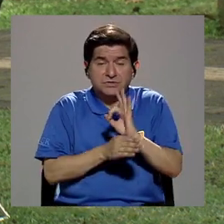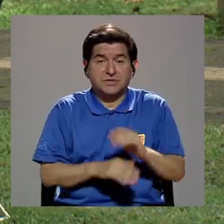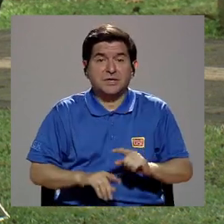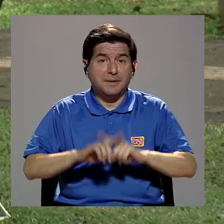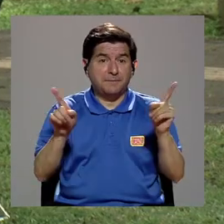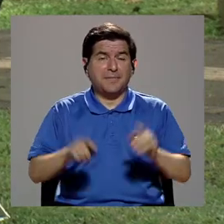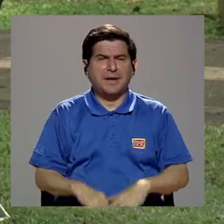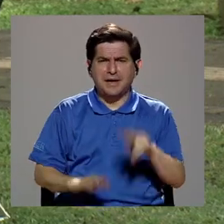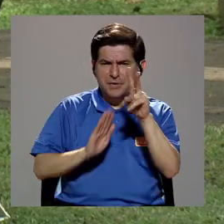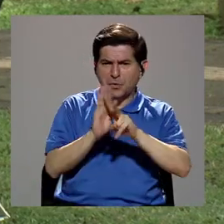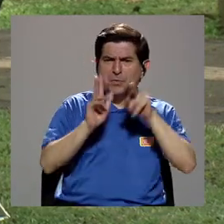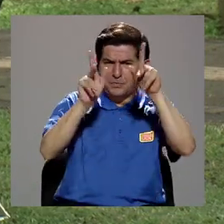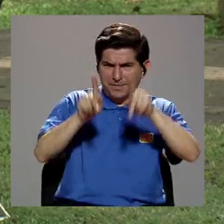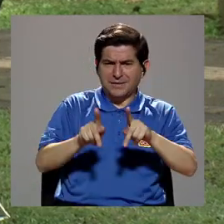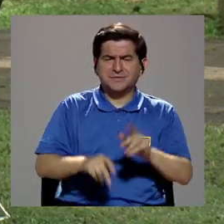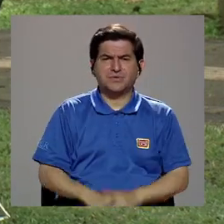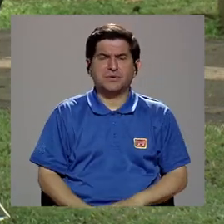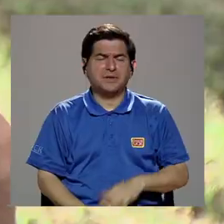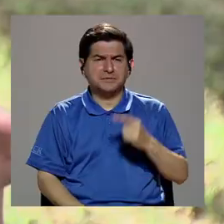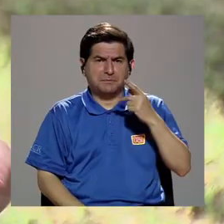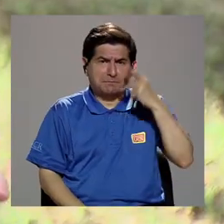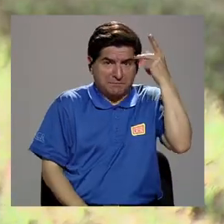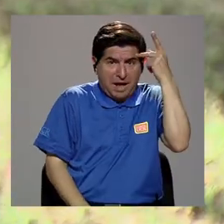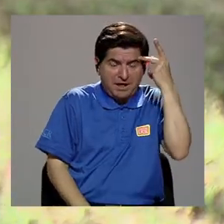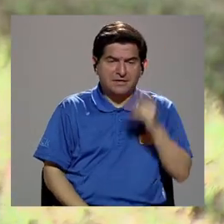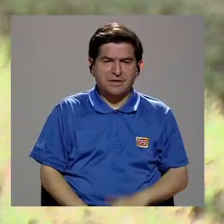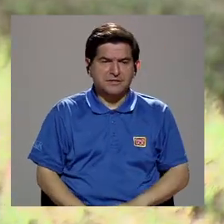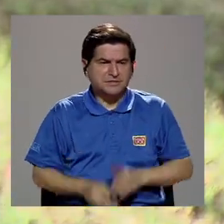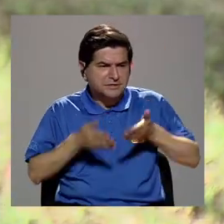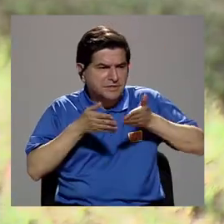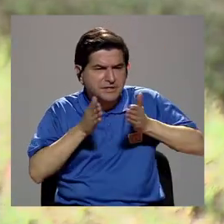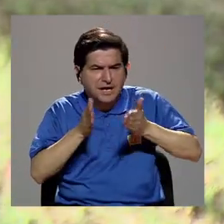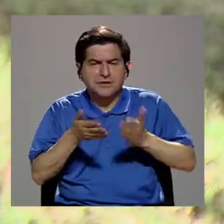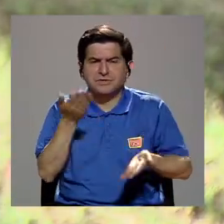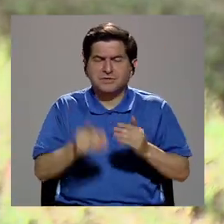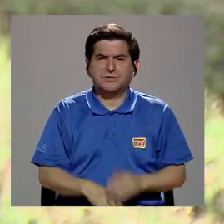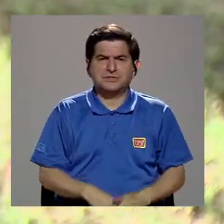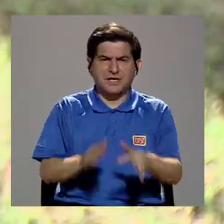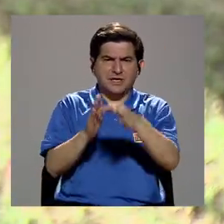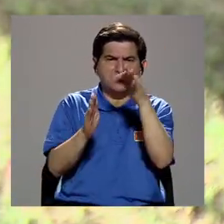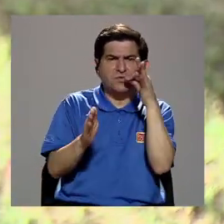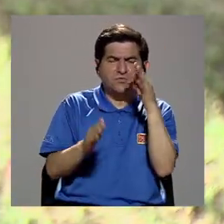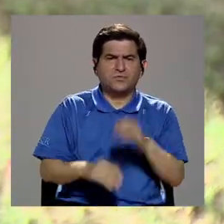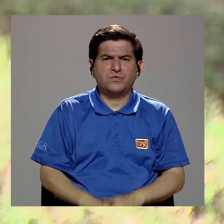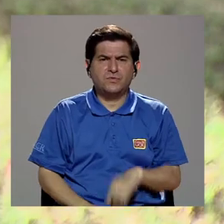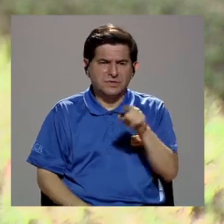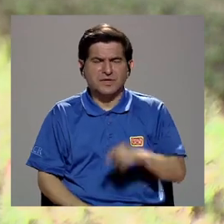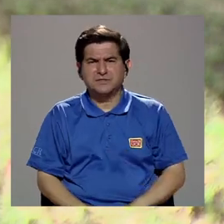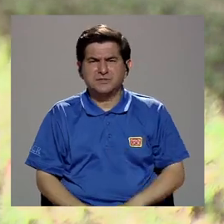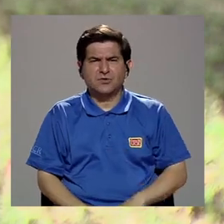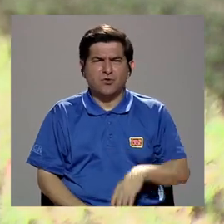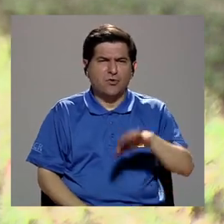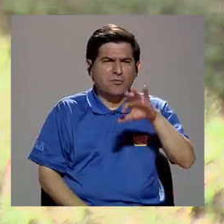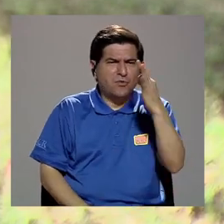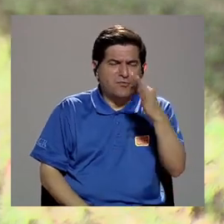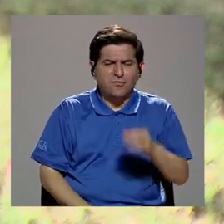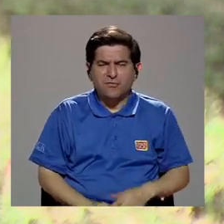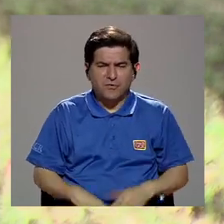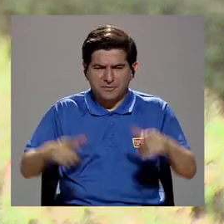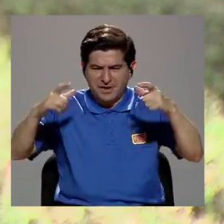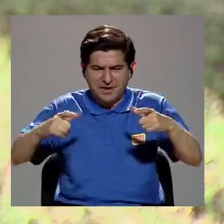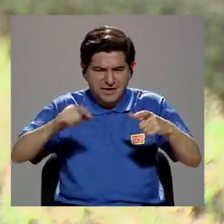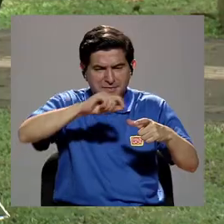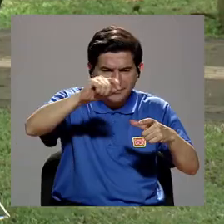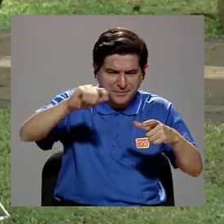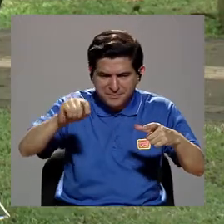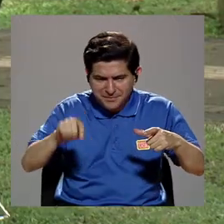videos de personas, de papás o mamás que le hacen a los hijos y les ponen las frutas en forma de muñequitos y en el plato como para llamarles la